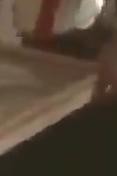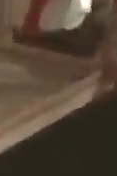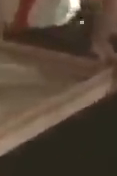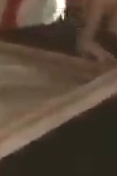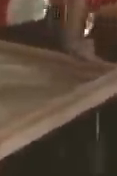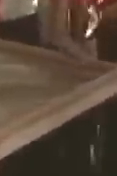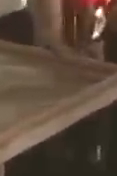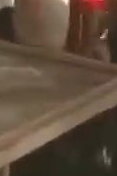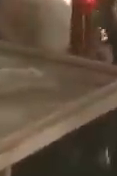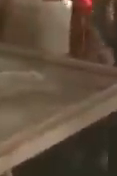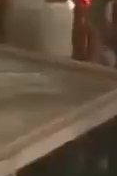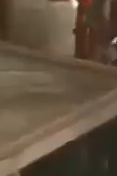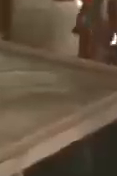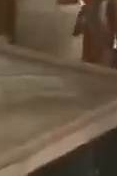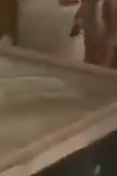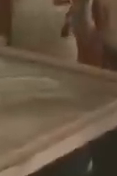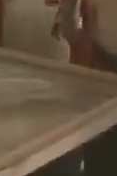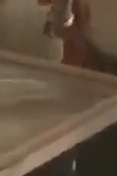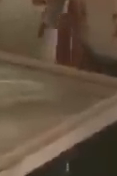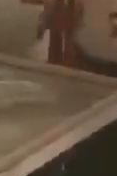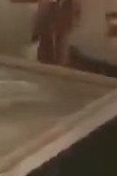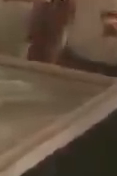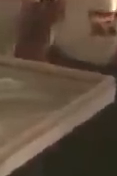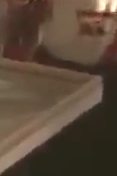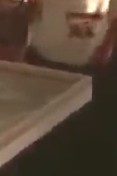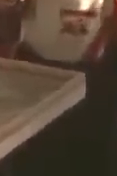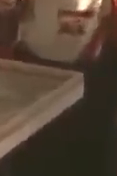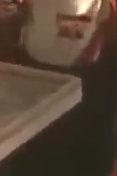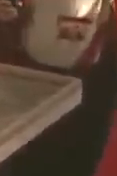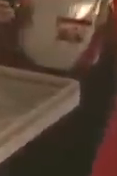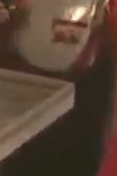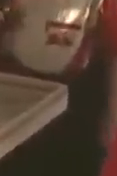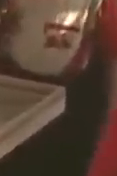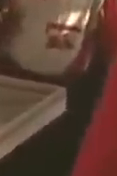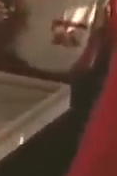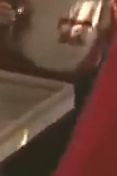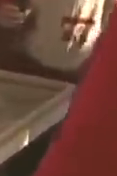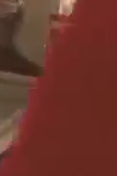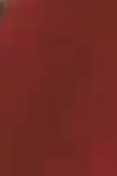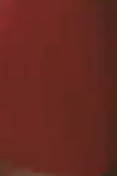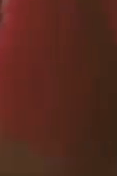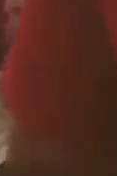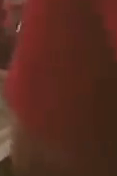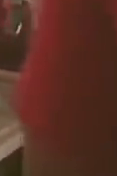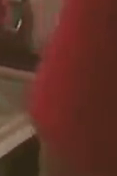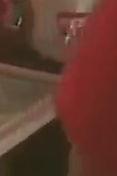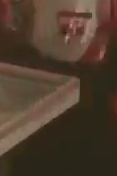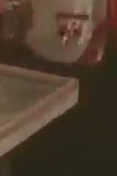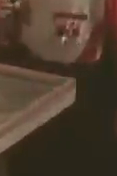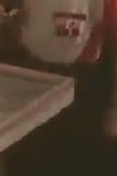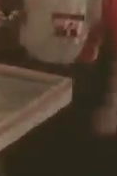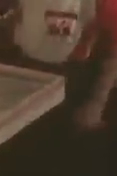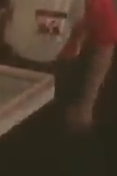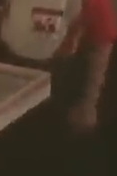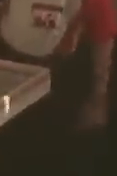Isabel González. ¿Dónde estamos? En la comuna socialista El Maizal.